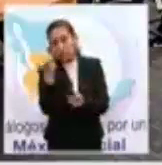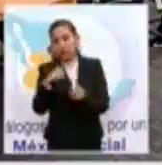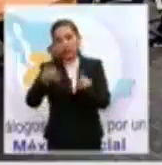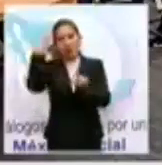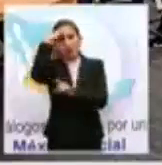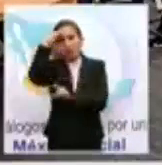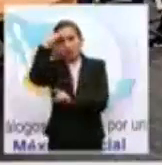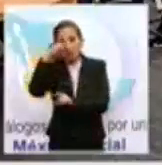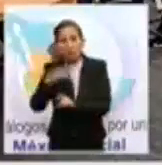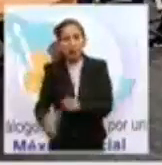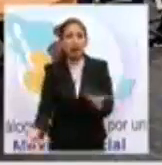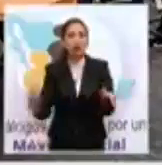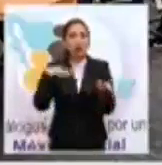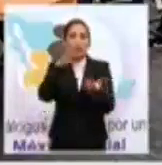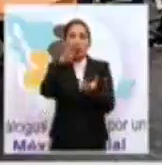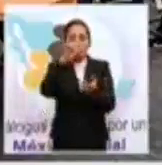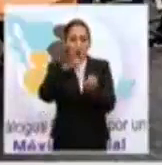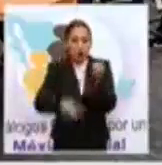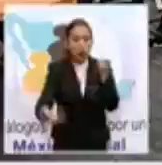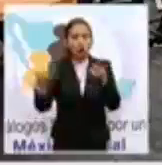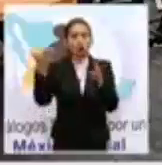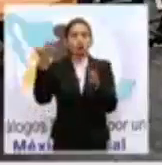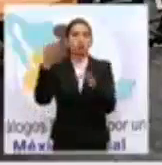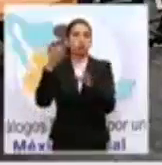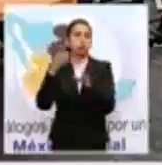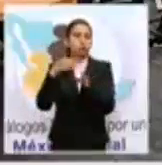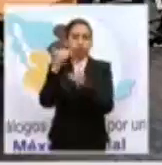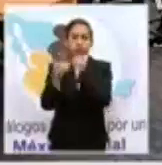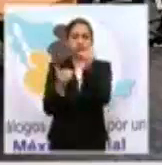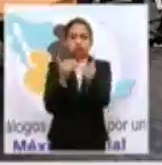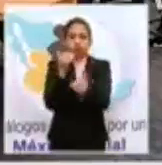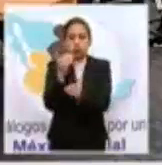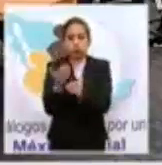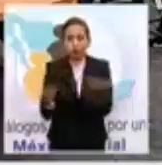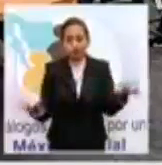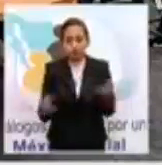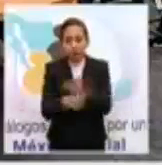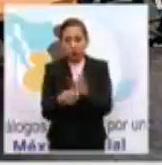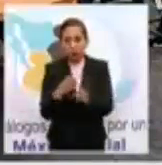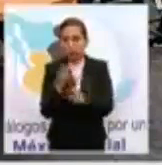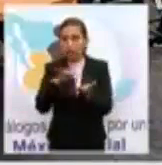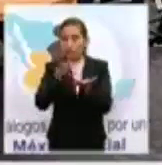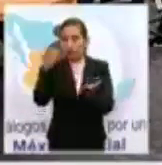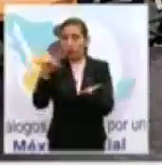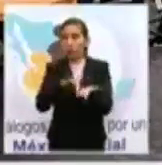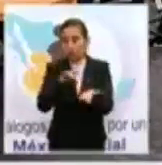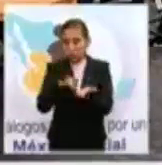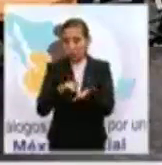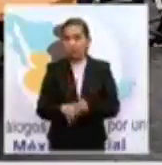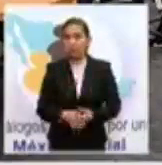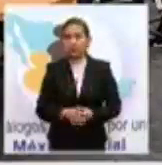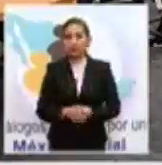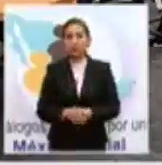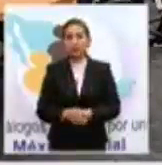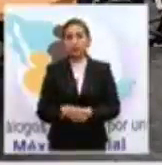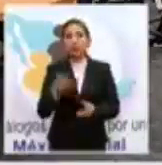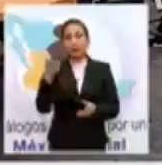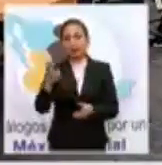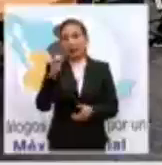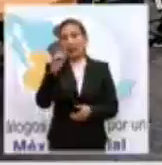experiencias de vales, bonos, accesos, ¿no? A este proceso cultural. Gracias. Gracias, Enrique